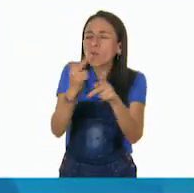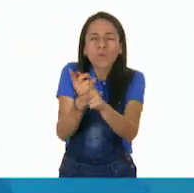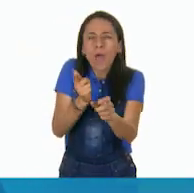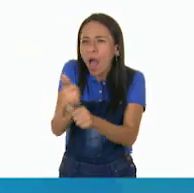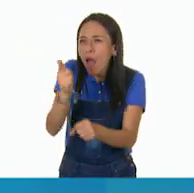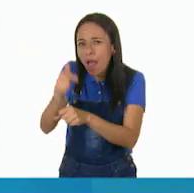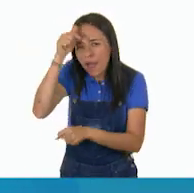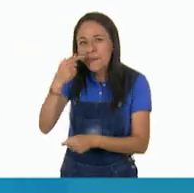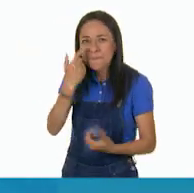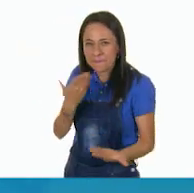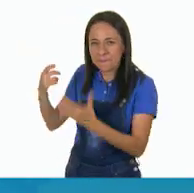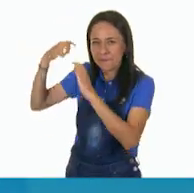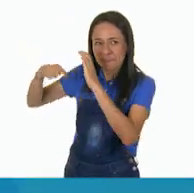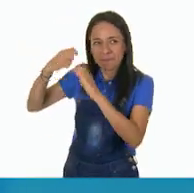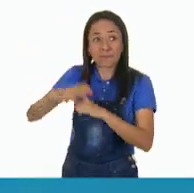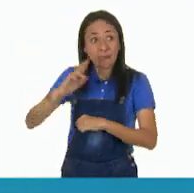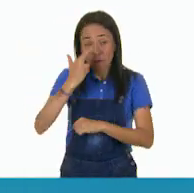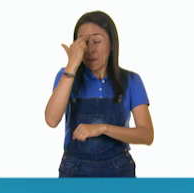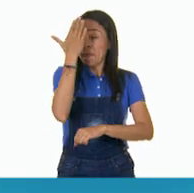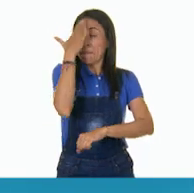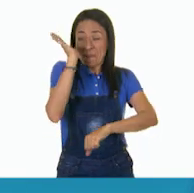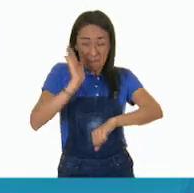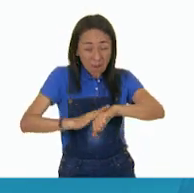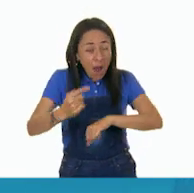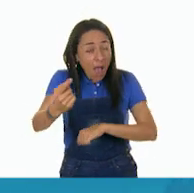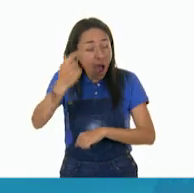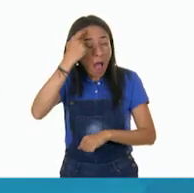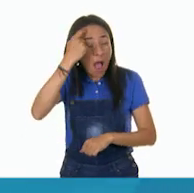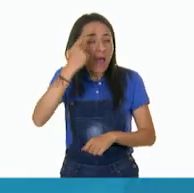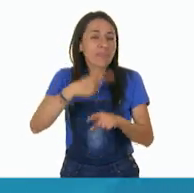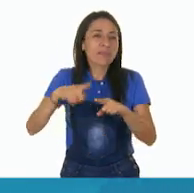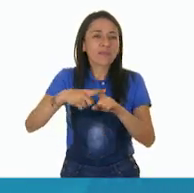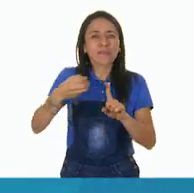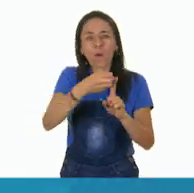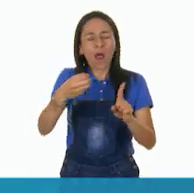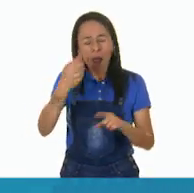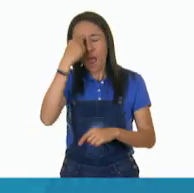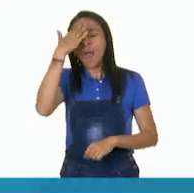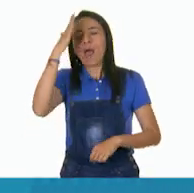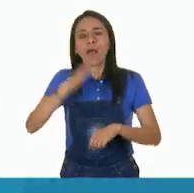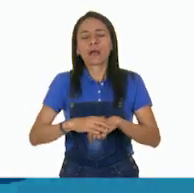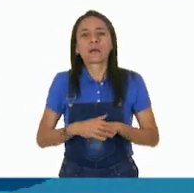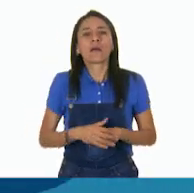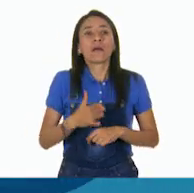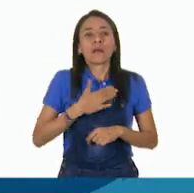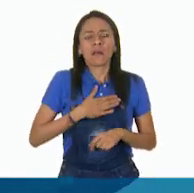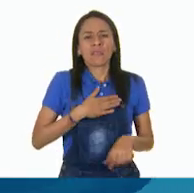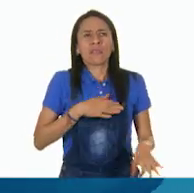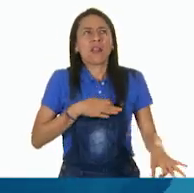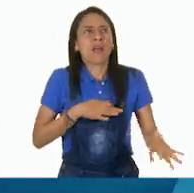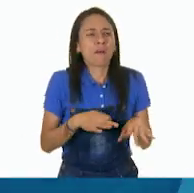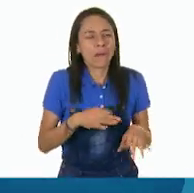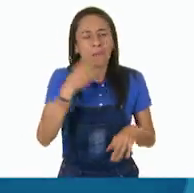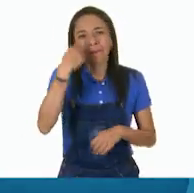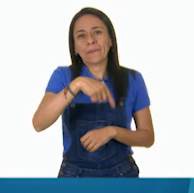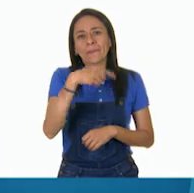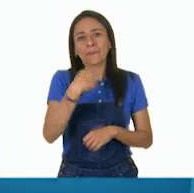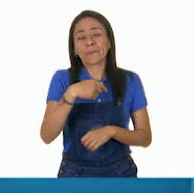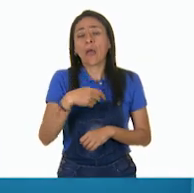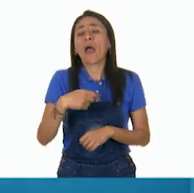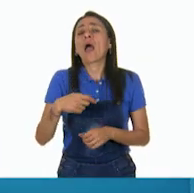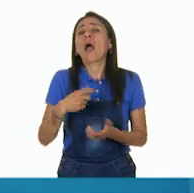en tu memoria pueden quedar grabadas muchas frases con facilidad nadie sabe para quién trabaja cuando aaron que se duerme se lo lleva la corriente